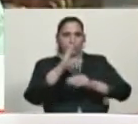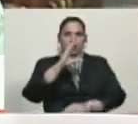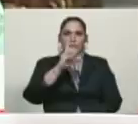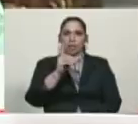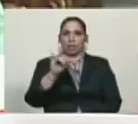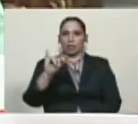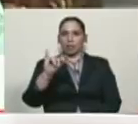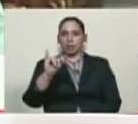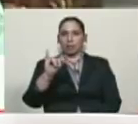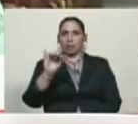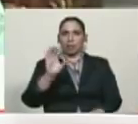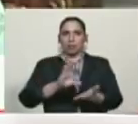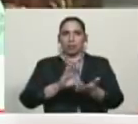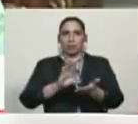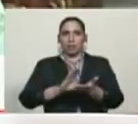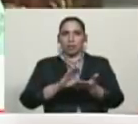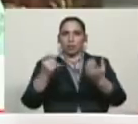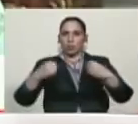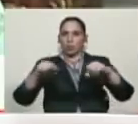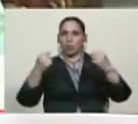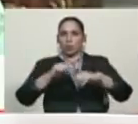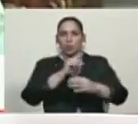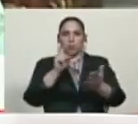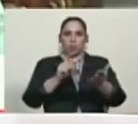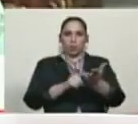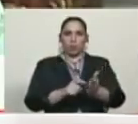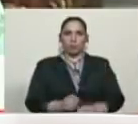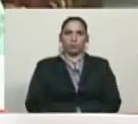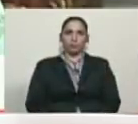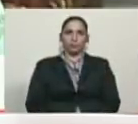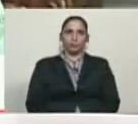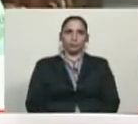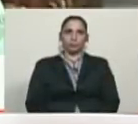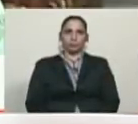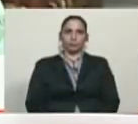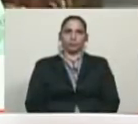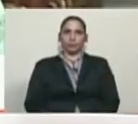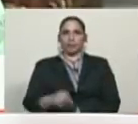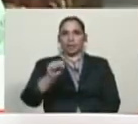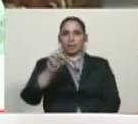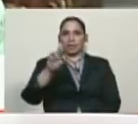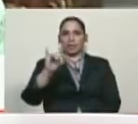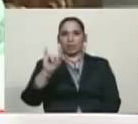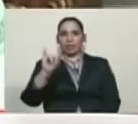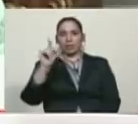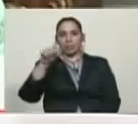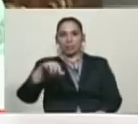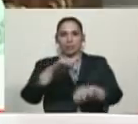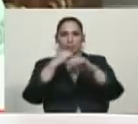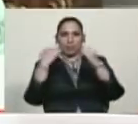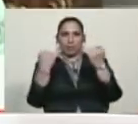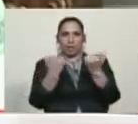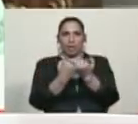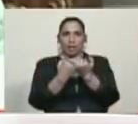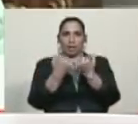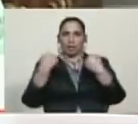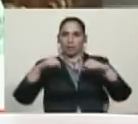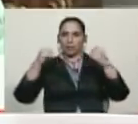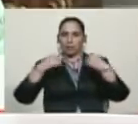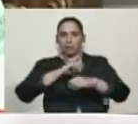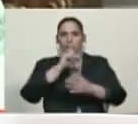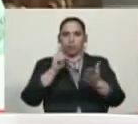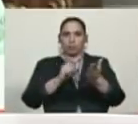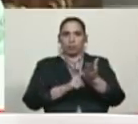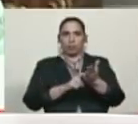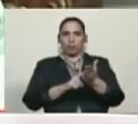centros de diagnóstico integral de los es reír las salas de rehabilitación integral y de los